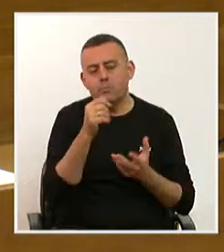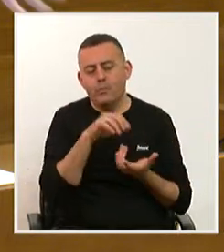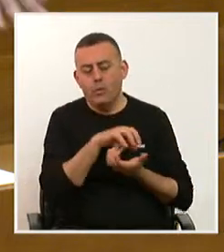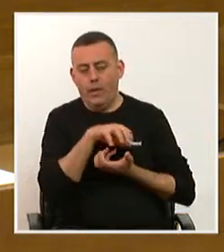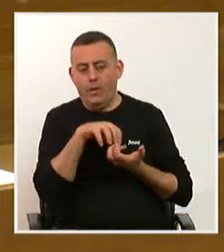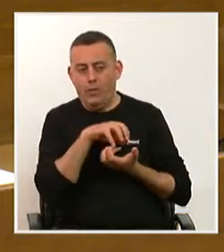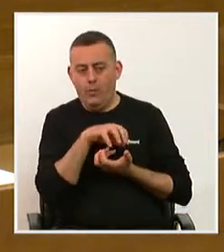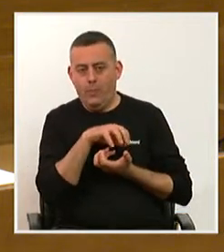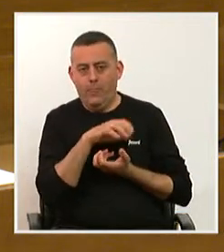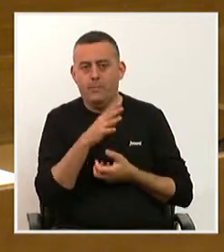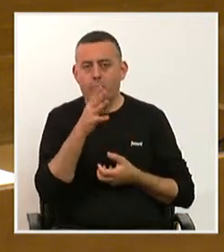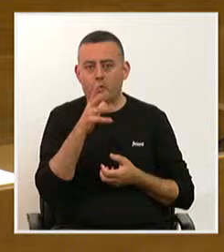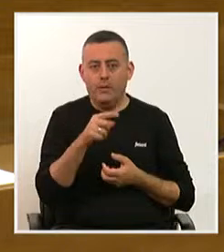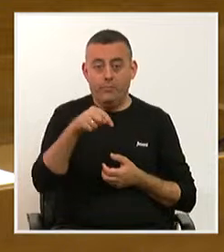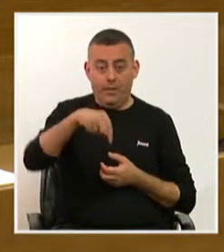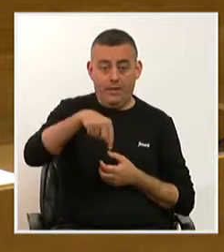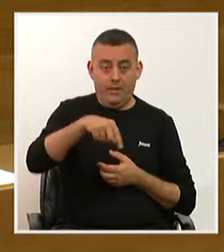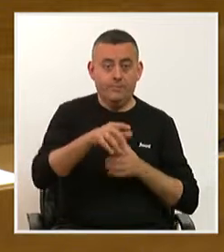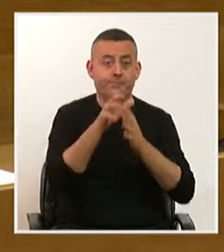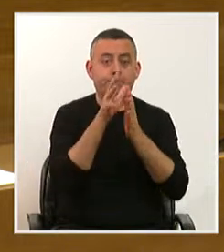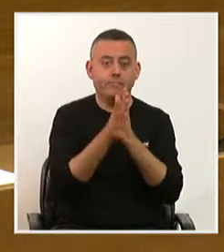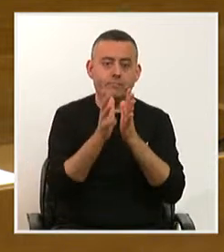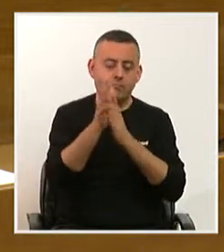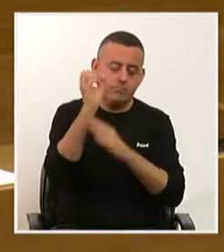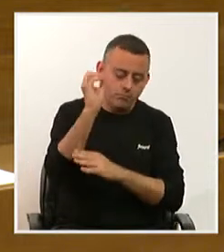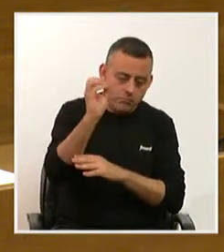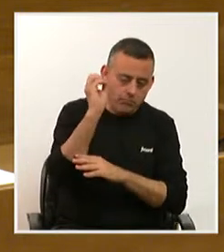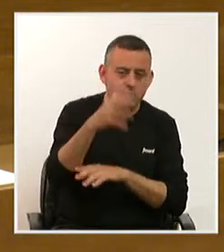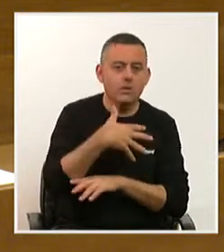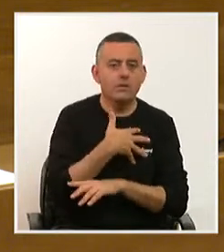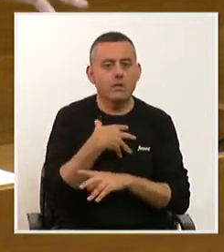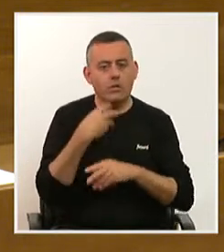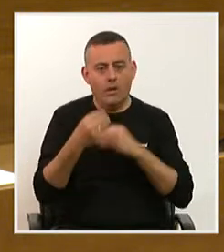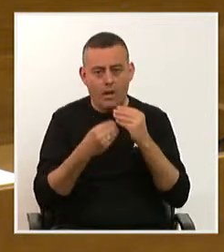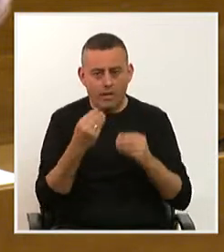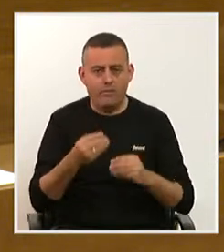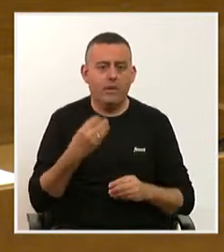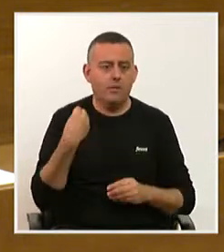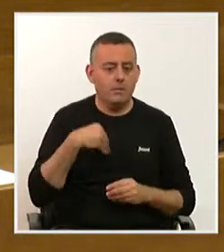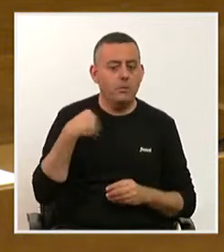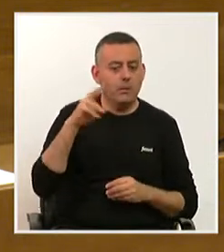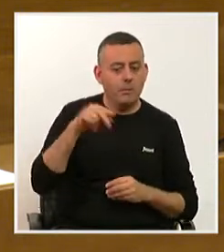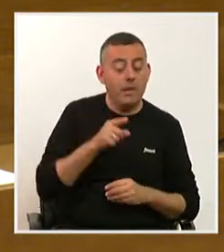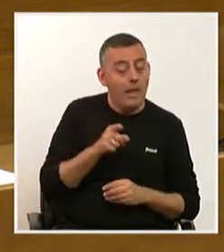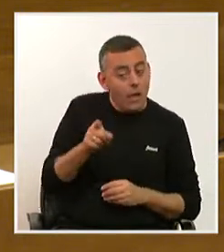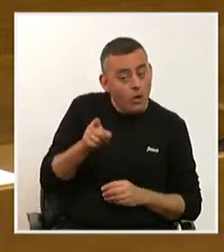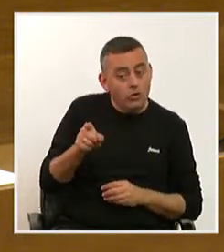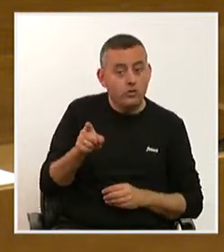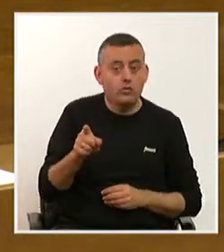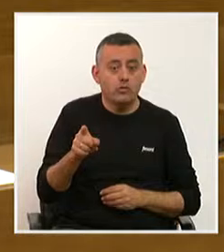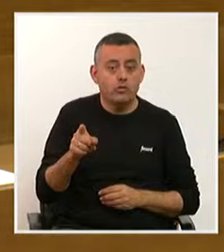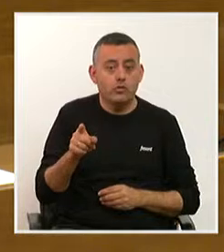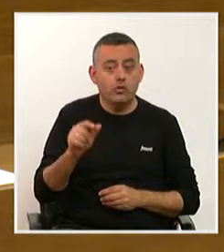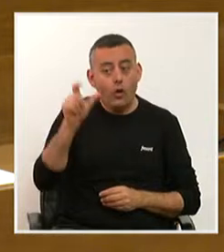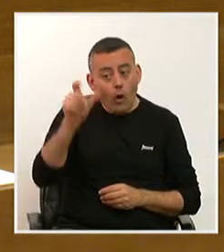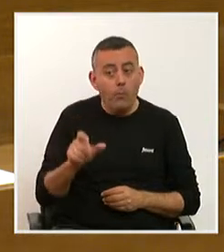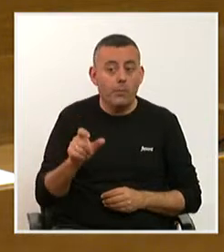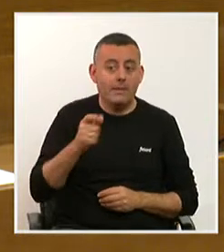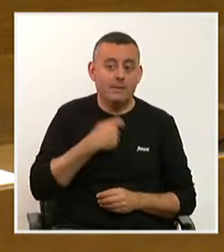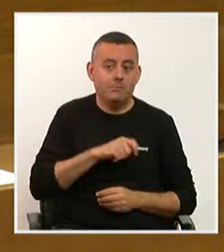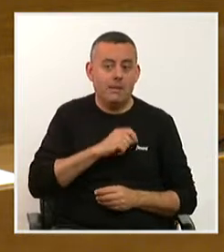cued una explica de el que volen Fer y ese hombre en España que lo hace todo mal sobre las empresas y